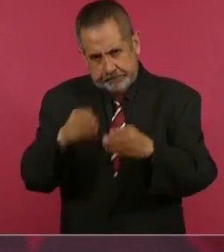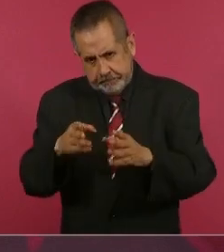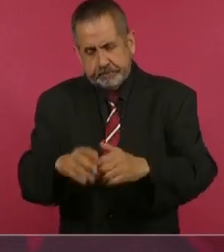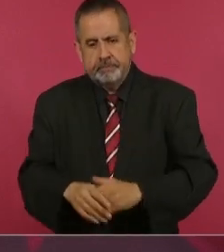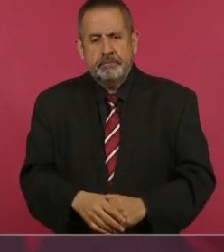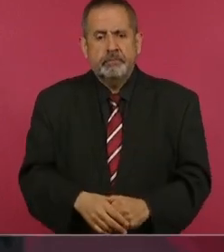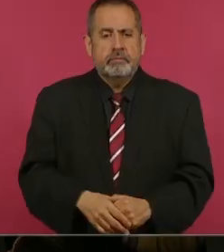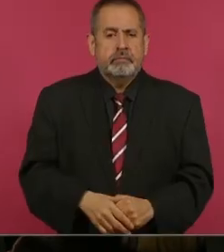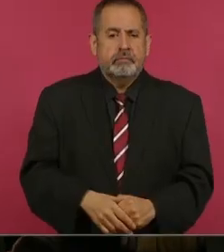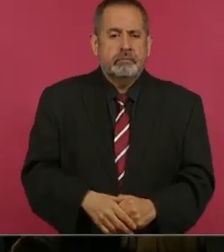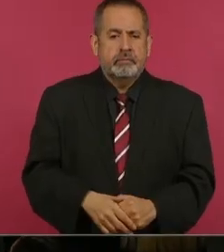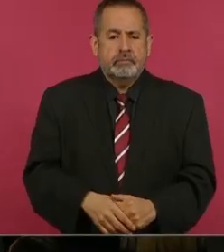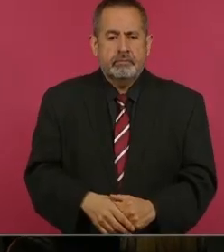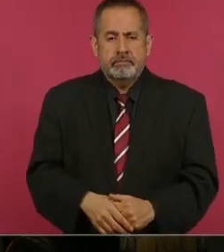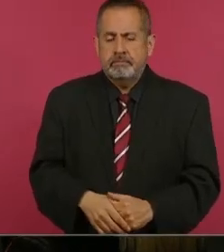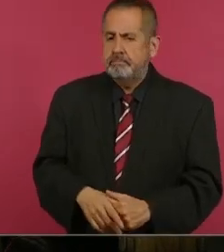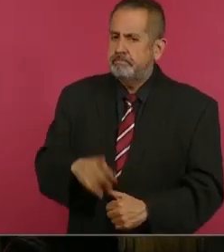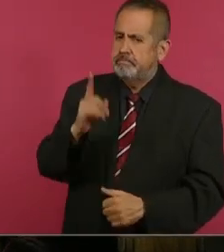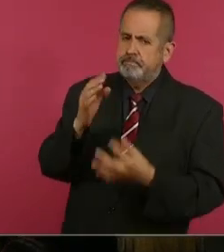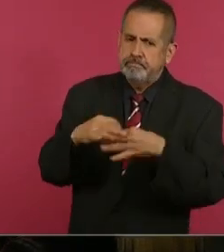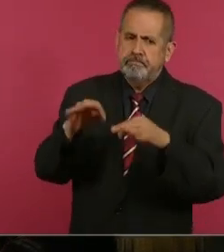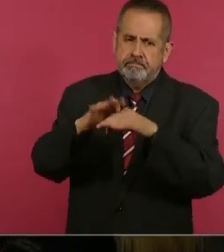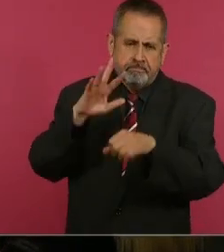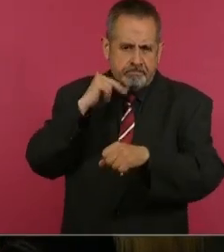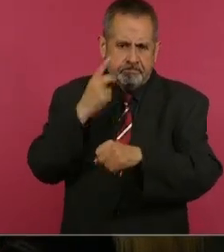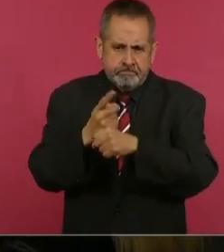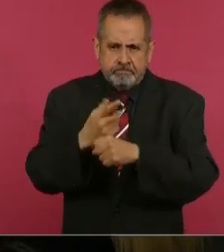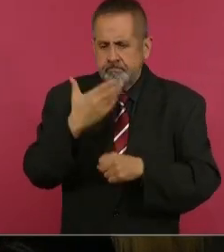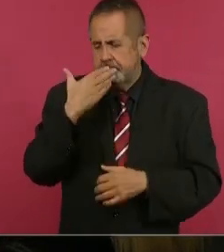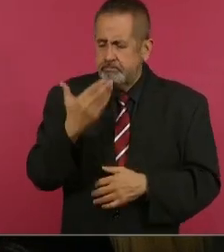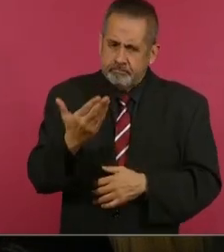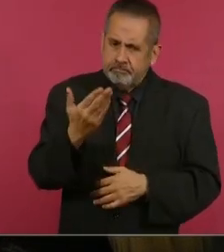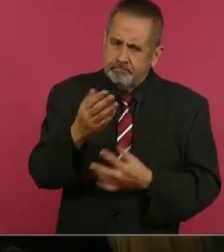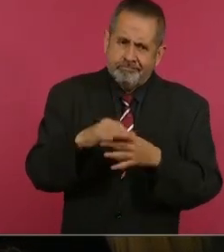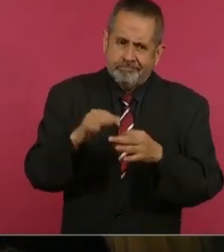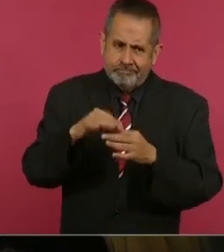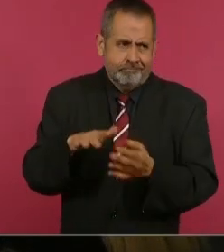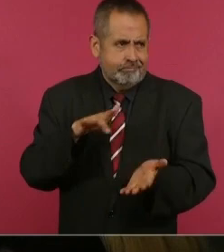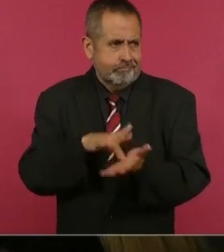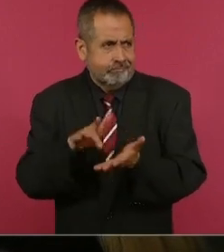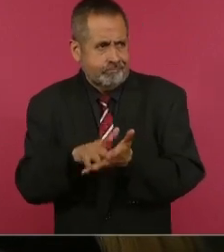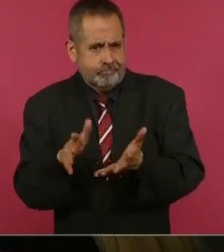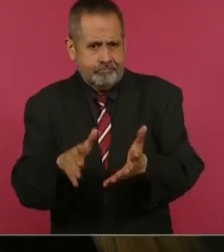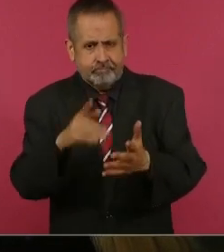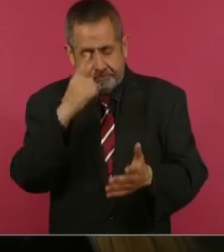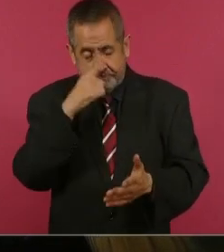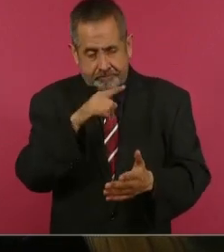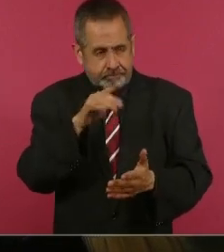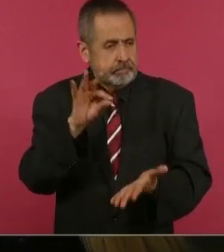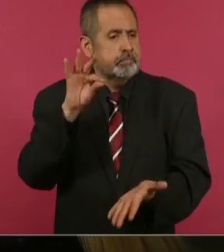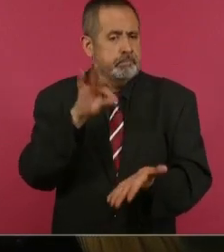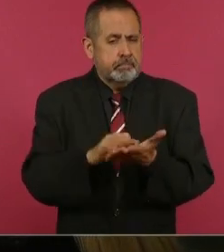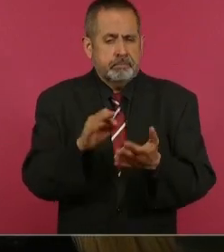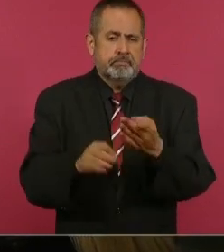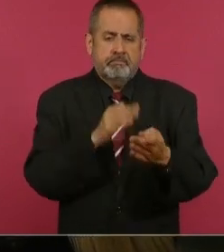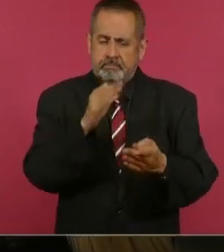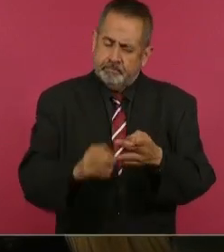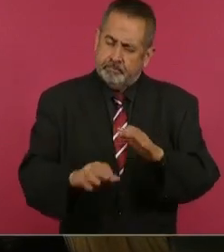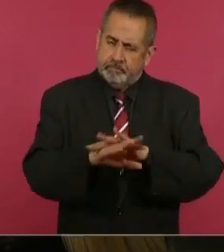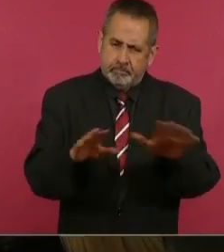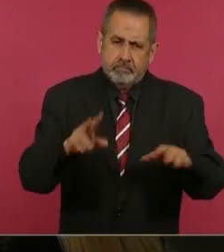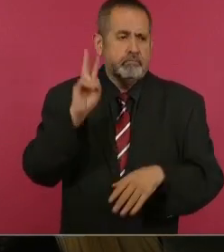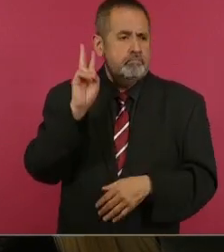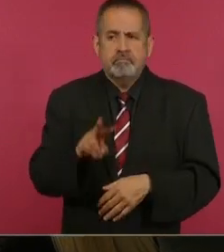Sí, es fundamental la voluntad política, por supuesto, de su gobierno, presidente, para darle final a este penoso asunto que